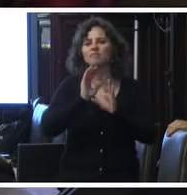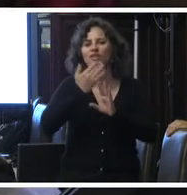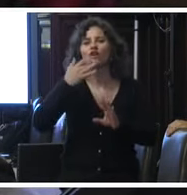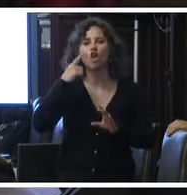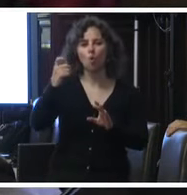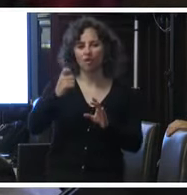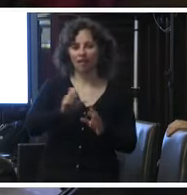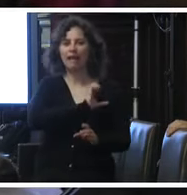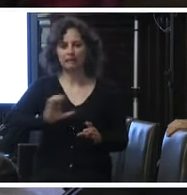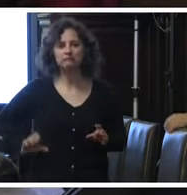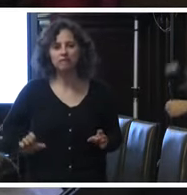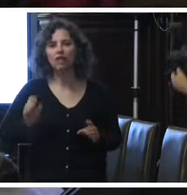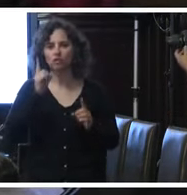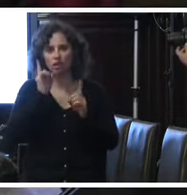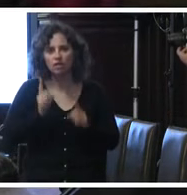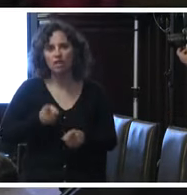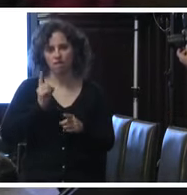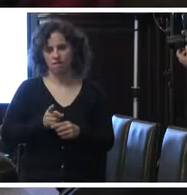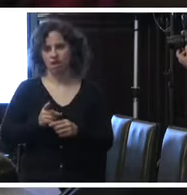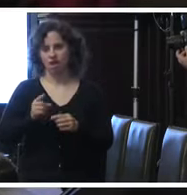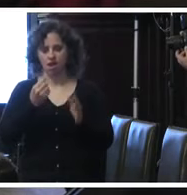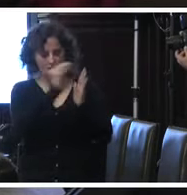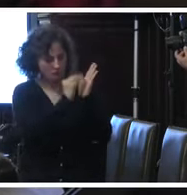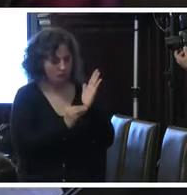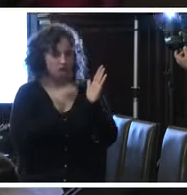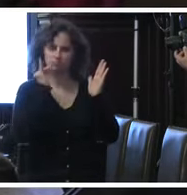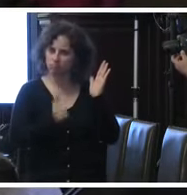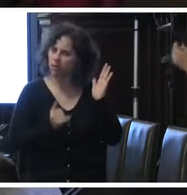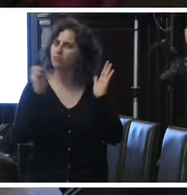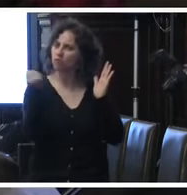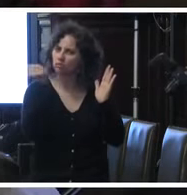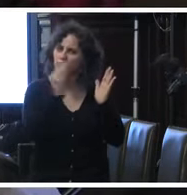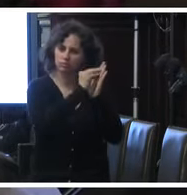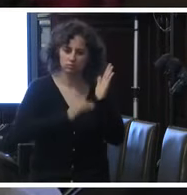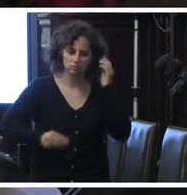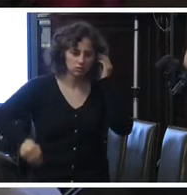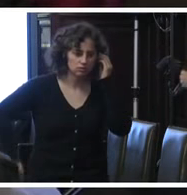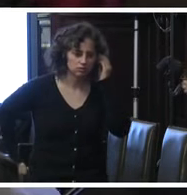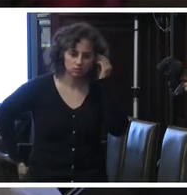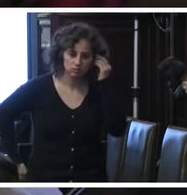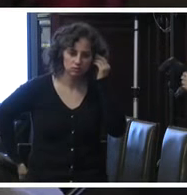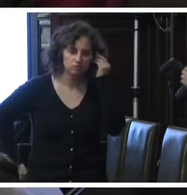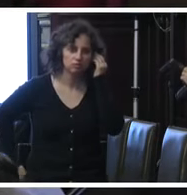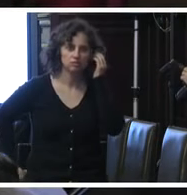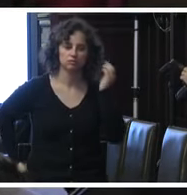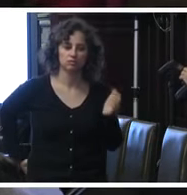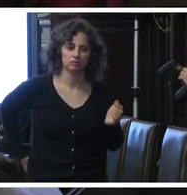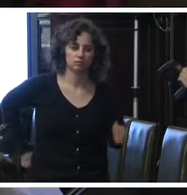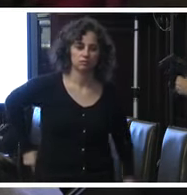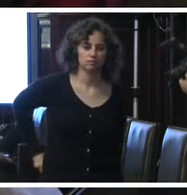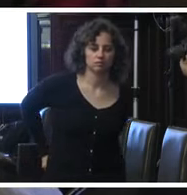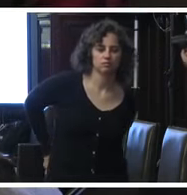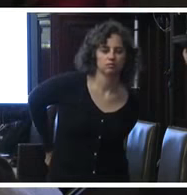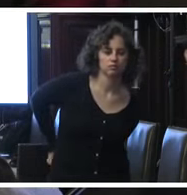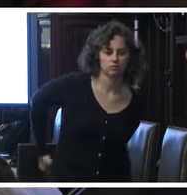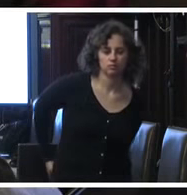Estado debe producir datos e involucrarse en estas acciones. De hecho, está obligado a hacerlo,